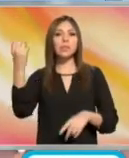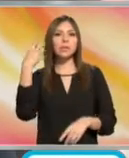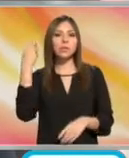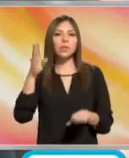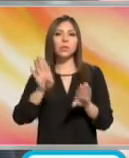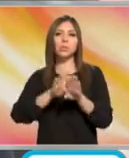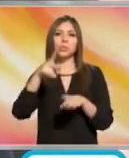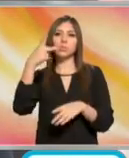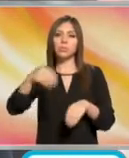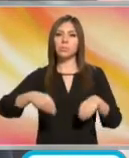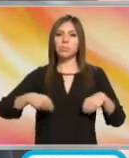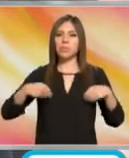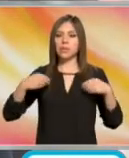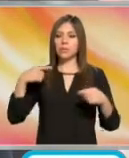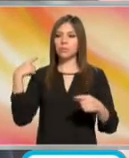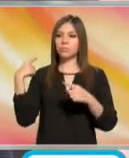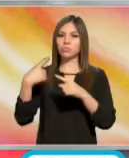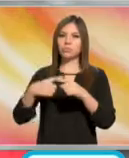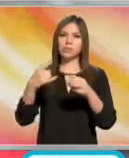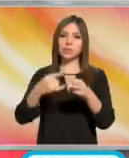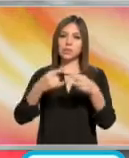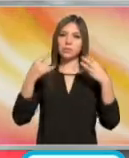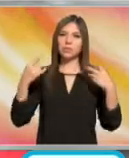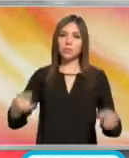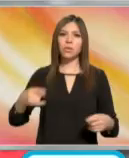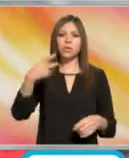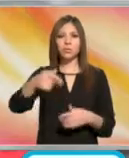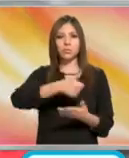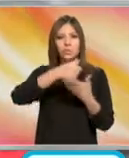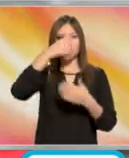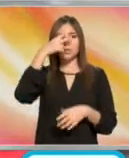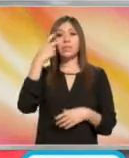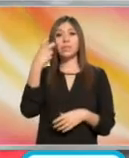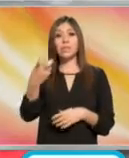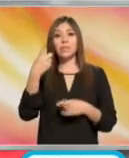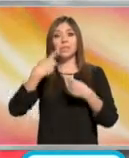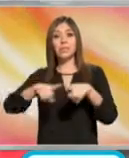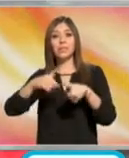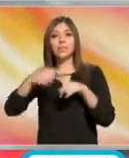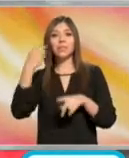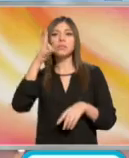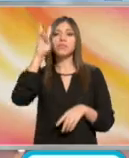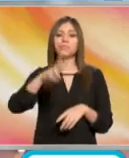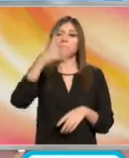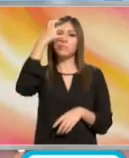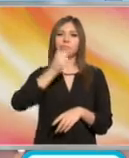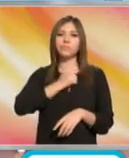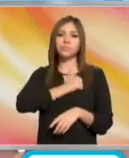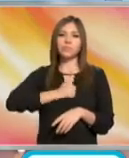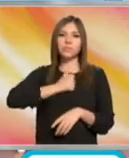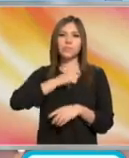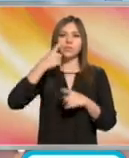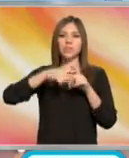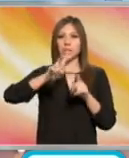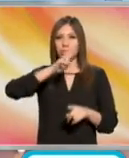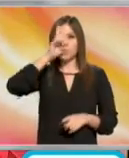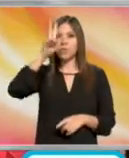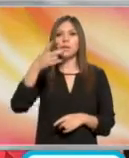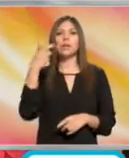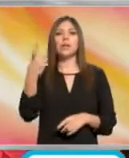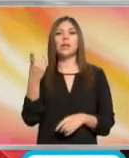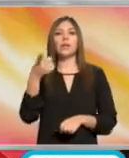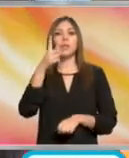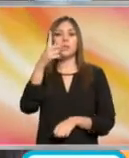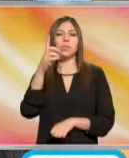la vida histórica de estas, ¿no? Y esos eventos han sido tristemente violentos, ¿no? Recordemos que también hay instituido un día